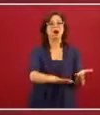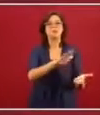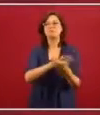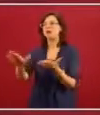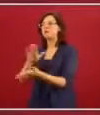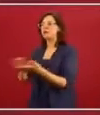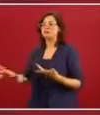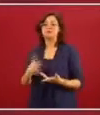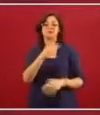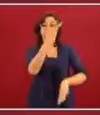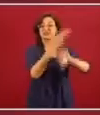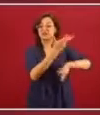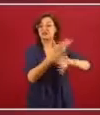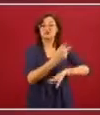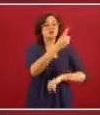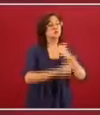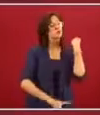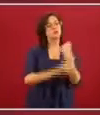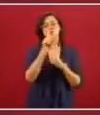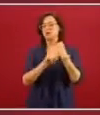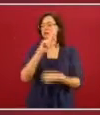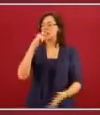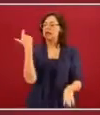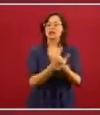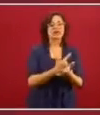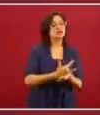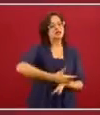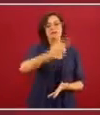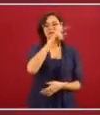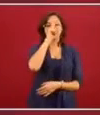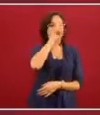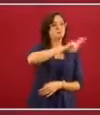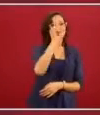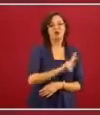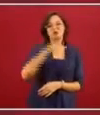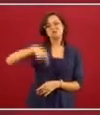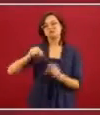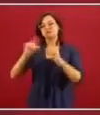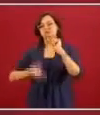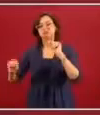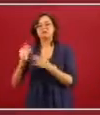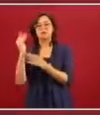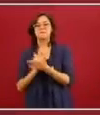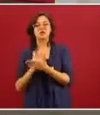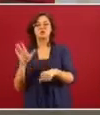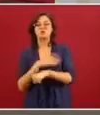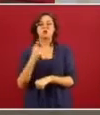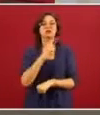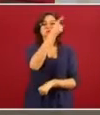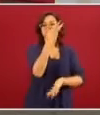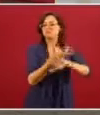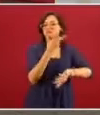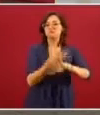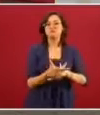en Estados Unidos están teniendo una dificultad mucho mayor que la que tiene México. Esto se ha visto en los medios públicos porque no hay una